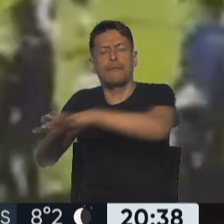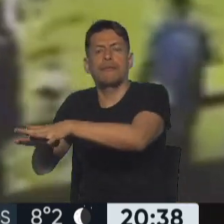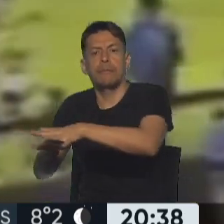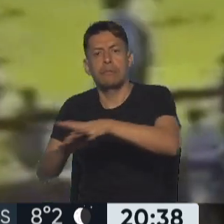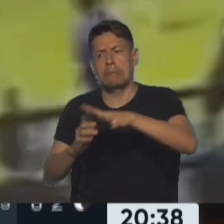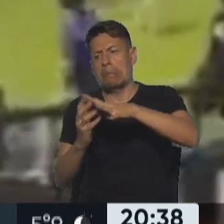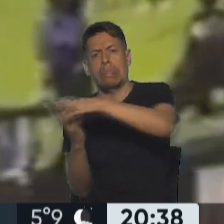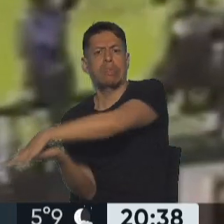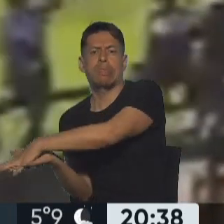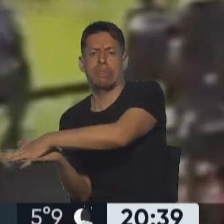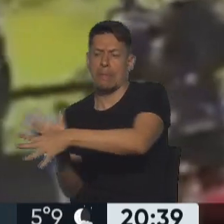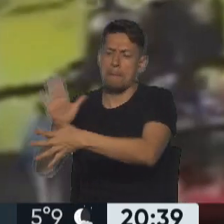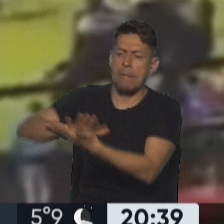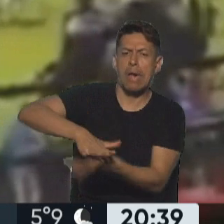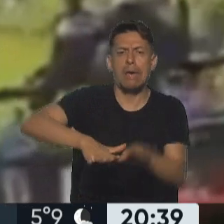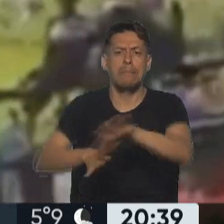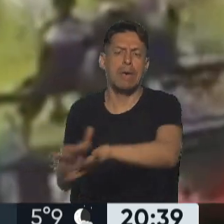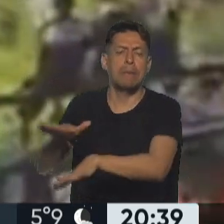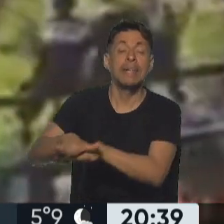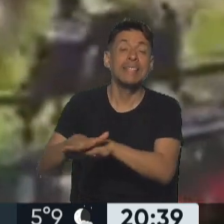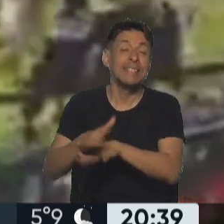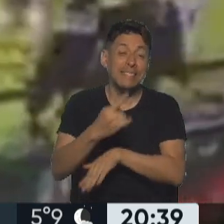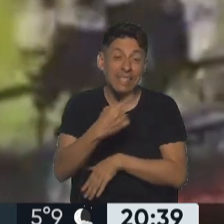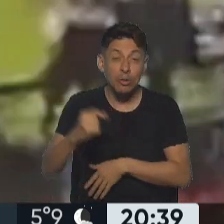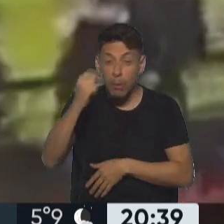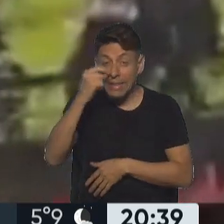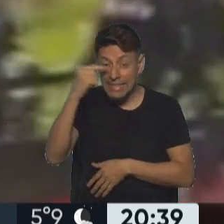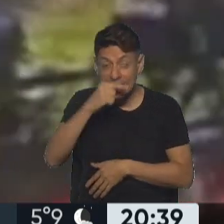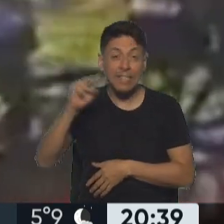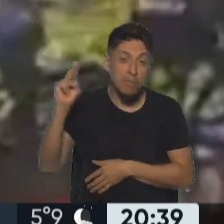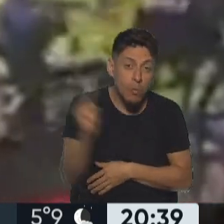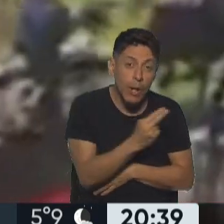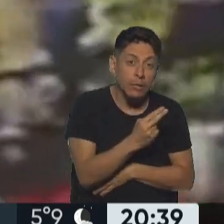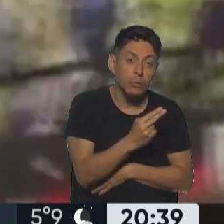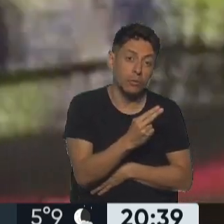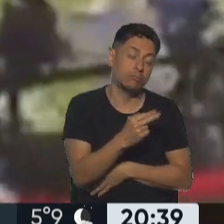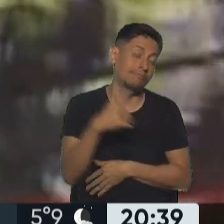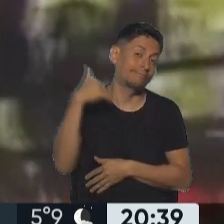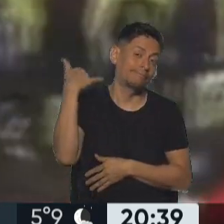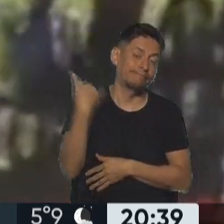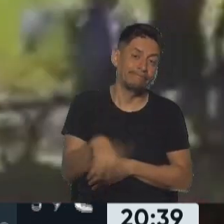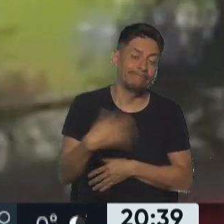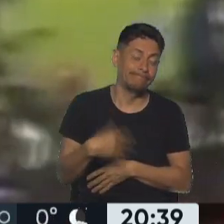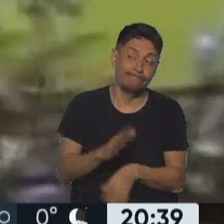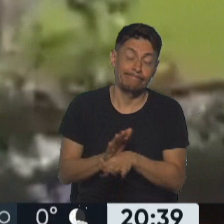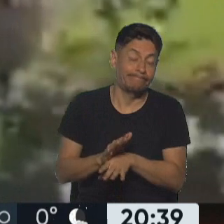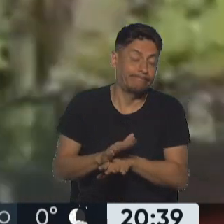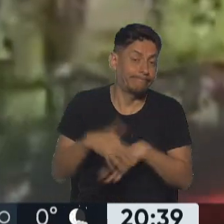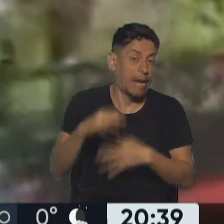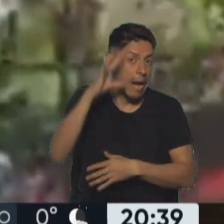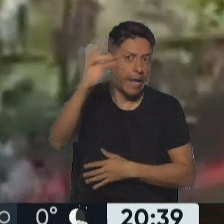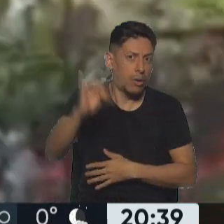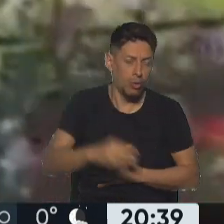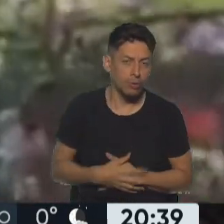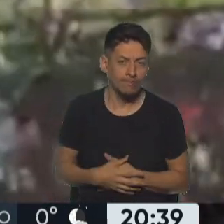de hinchas sobre otros, bueno, 127 muertos. Yo creo que dentro de un campo de juego, para mí supera absolutamente todos los récords, al